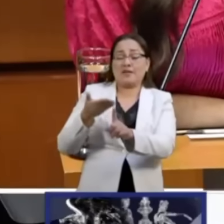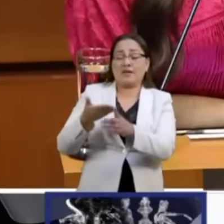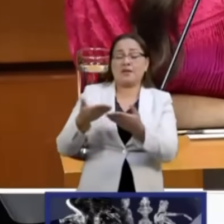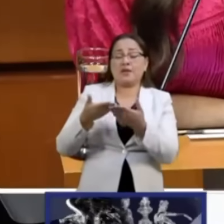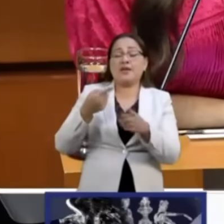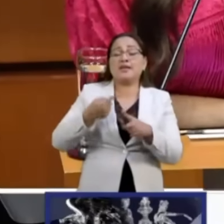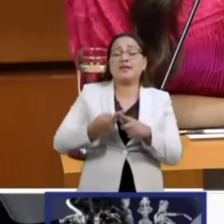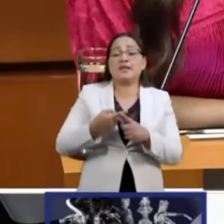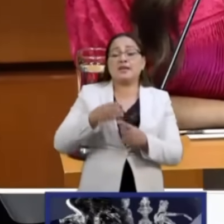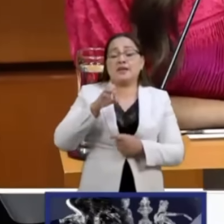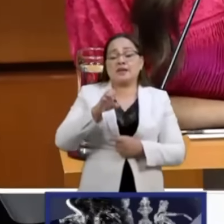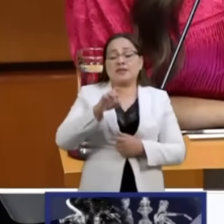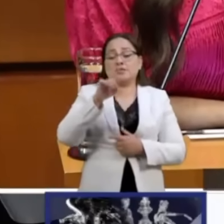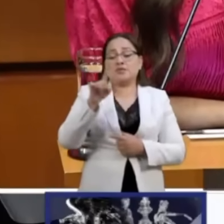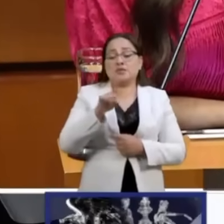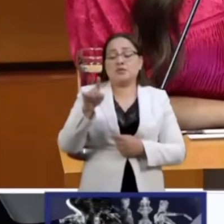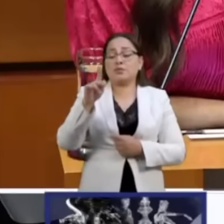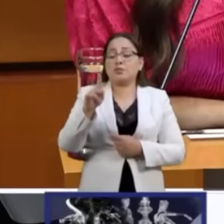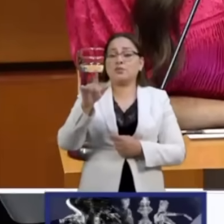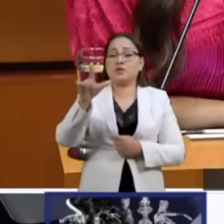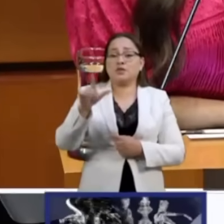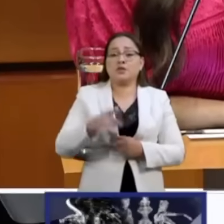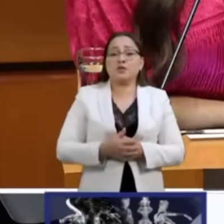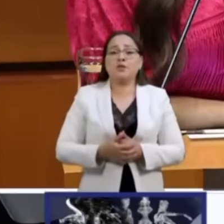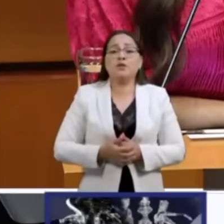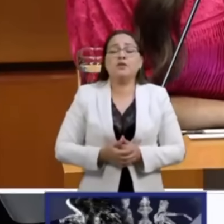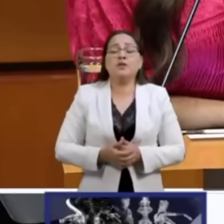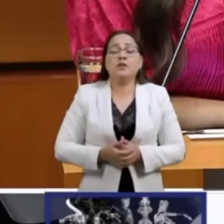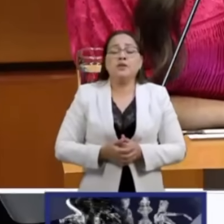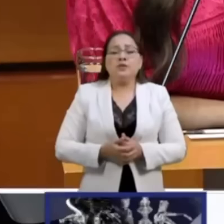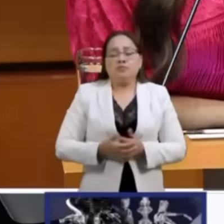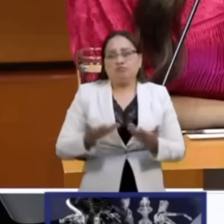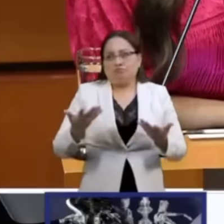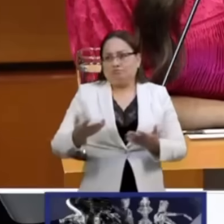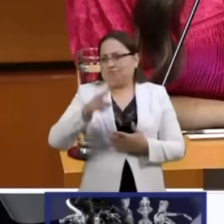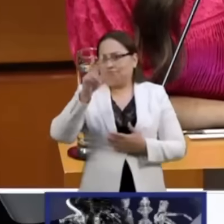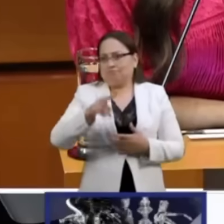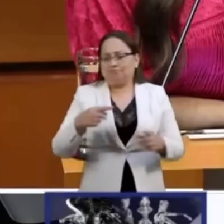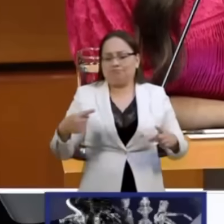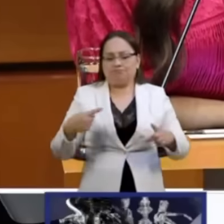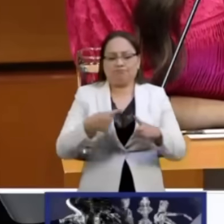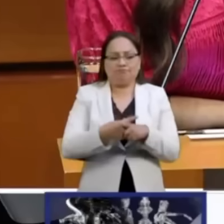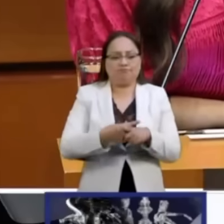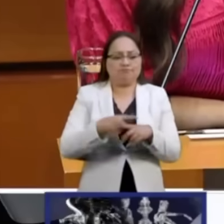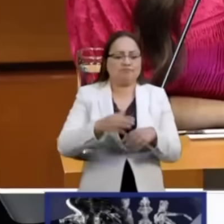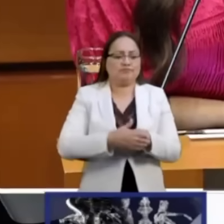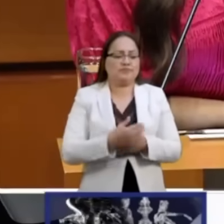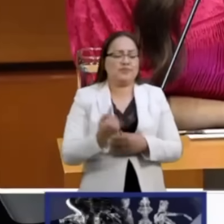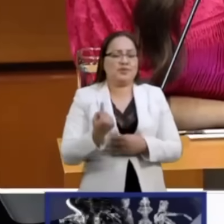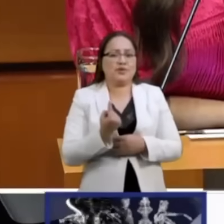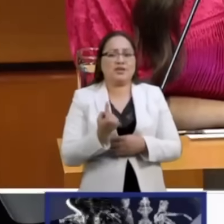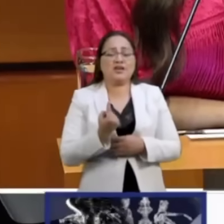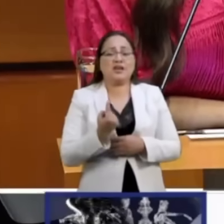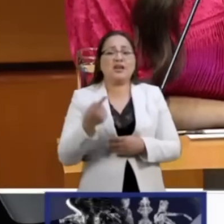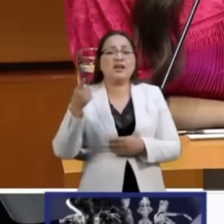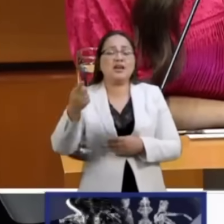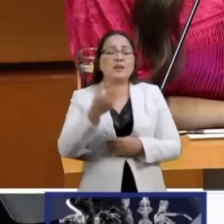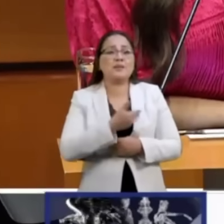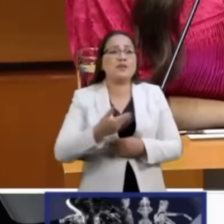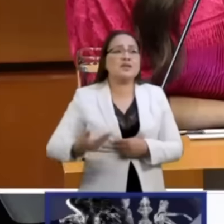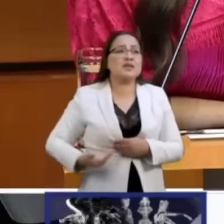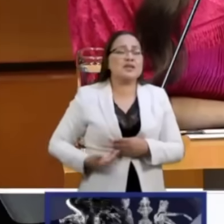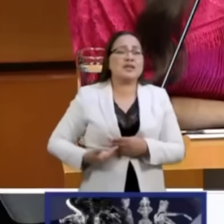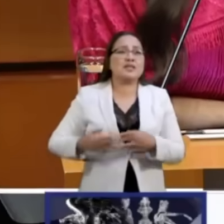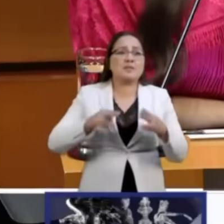Ernesto Zedillo, que se vuelve un poco incongruente porque, bueno, pues no solamente es el presidente de las matanzas,